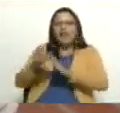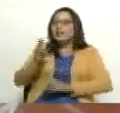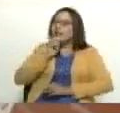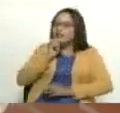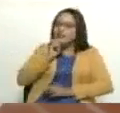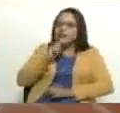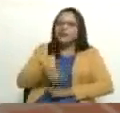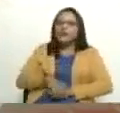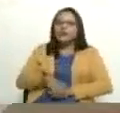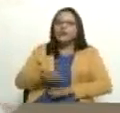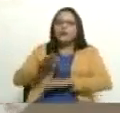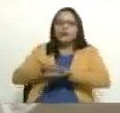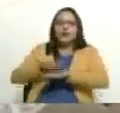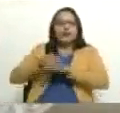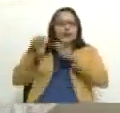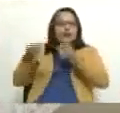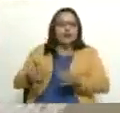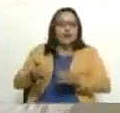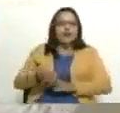porque de verdad que